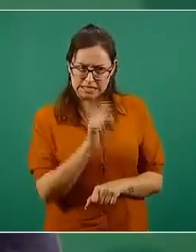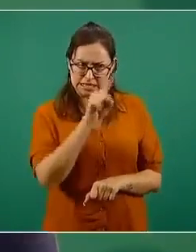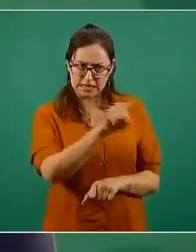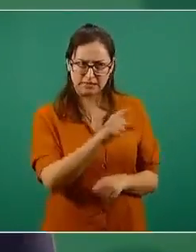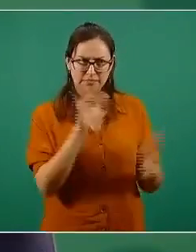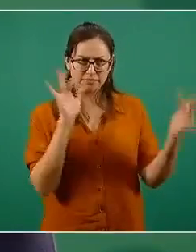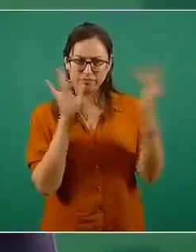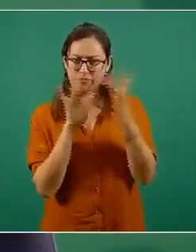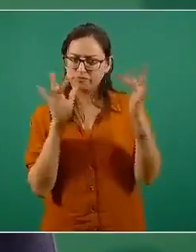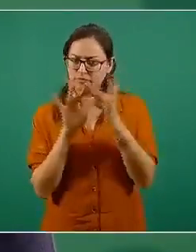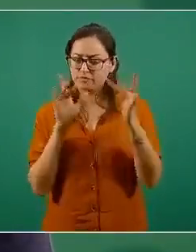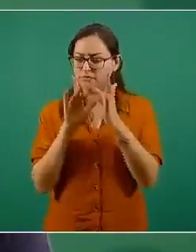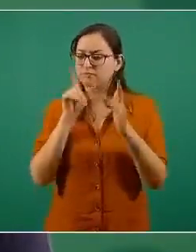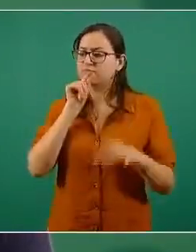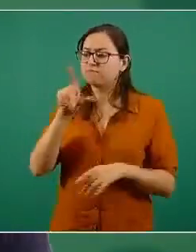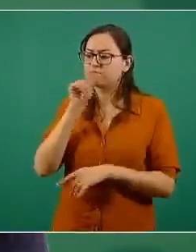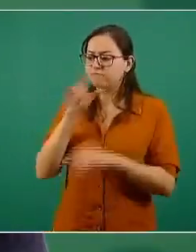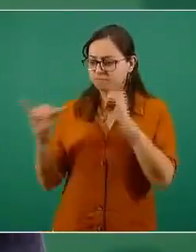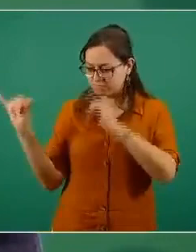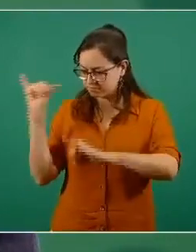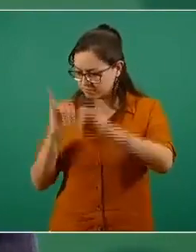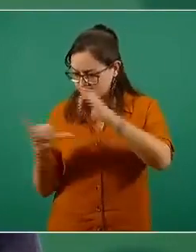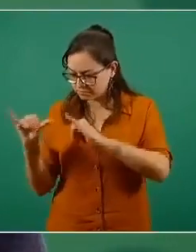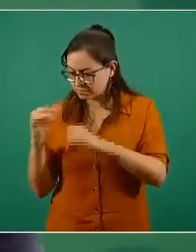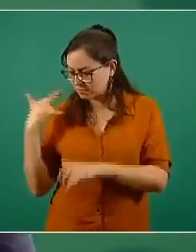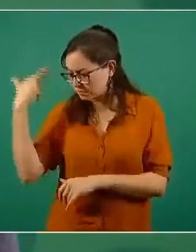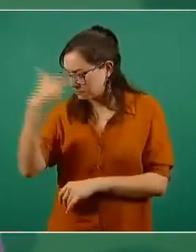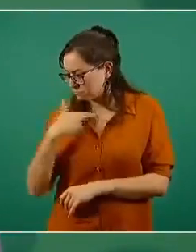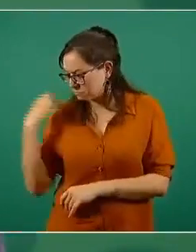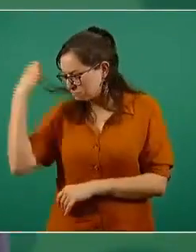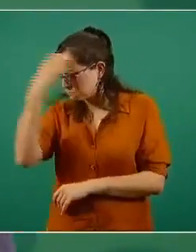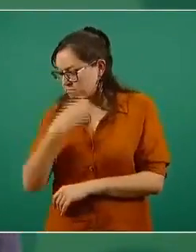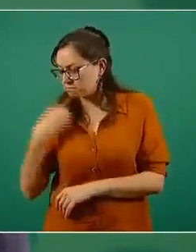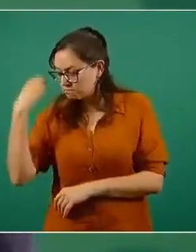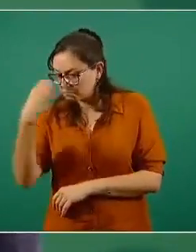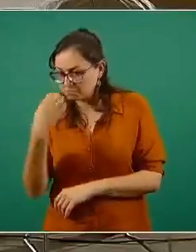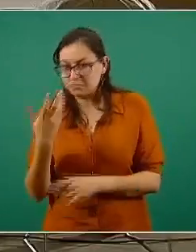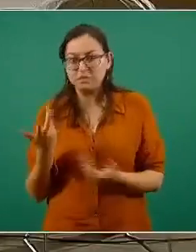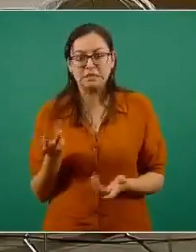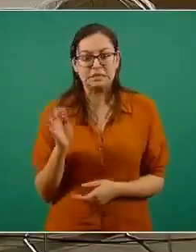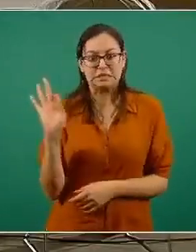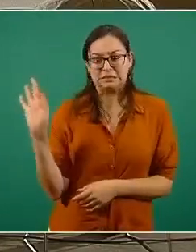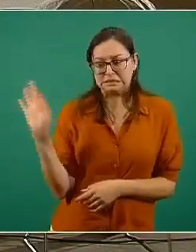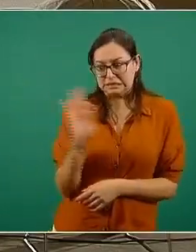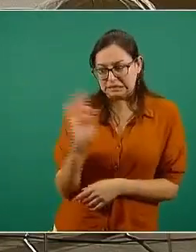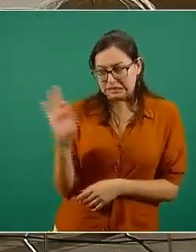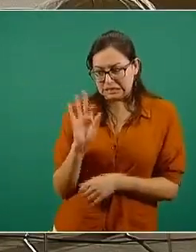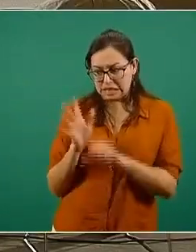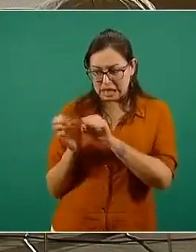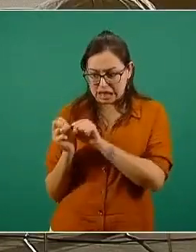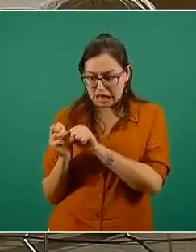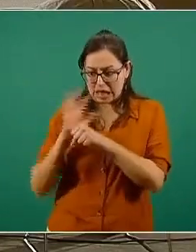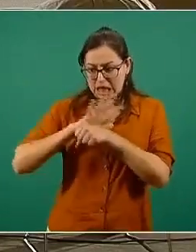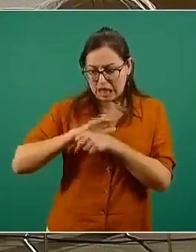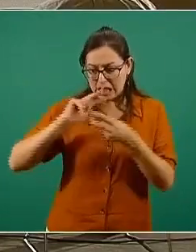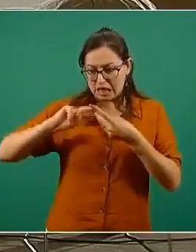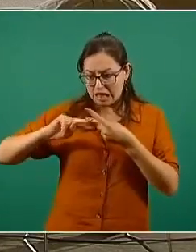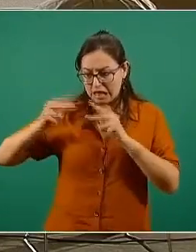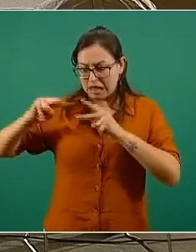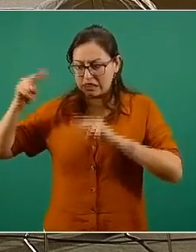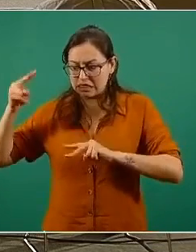de Jalisco. Ellos también ya hicieron la evaluación. Se había sospechado que podía ser de la variante de